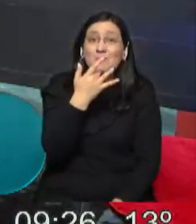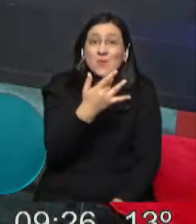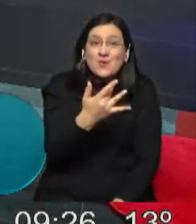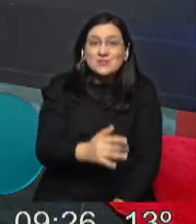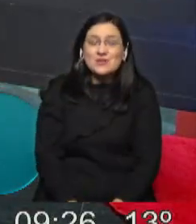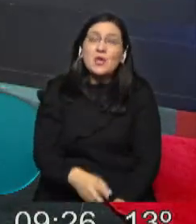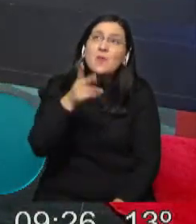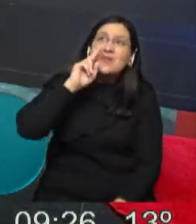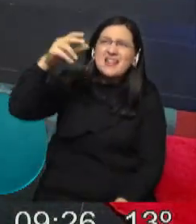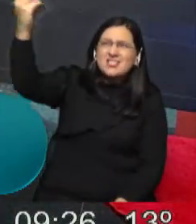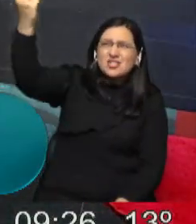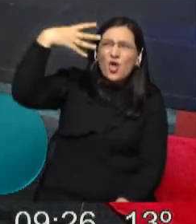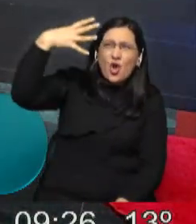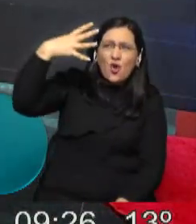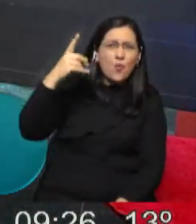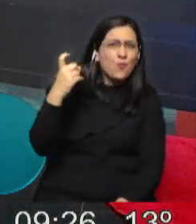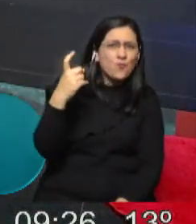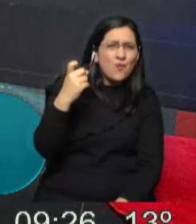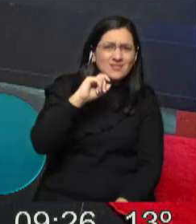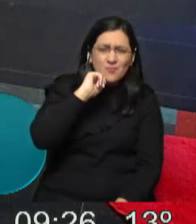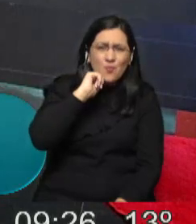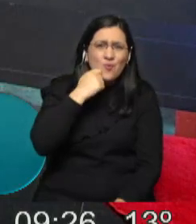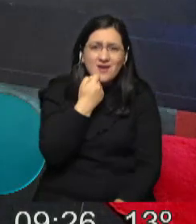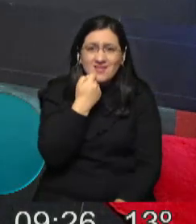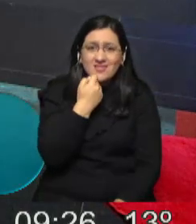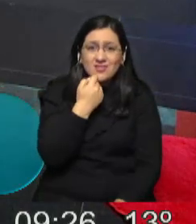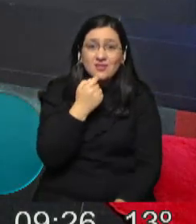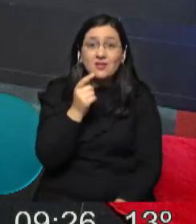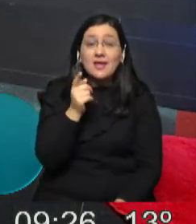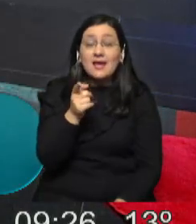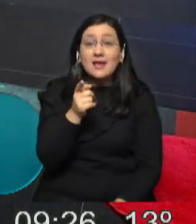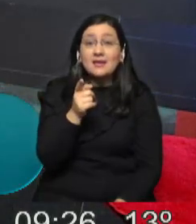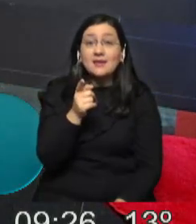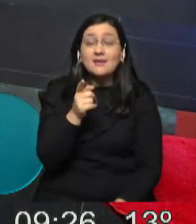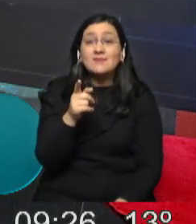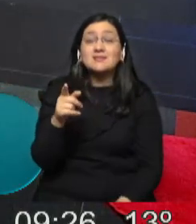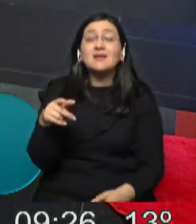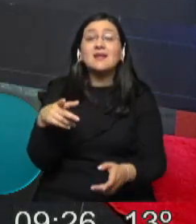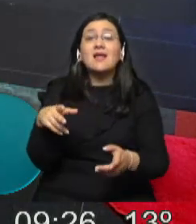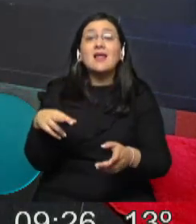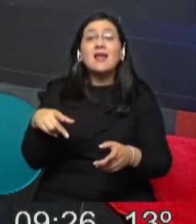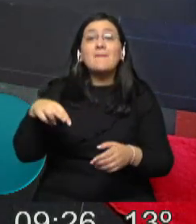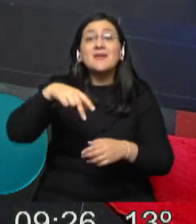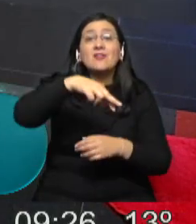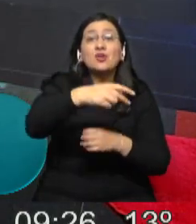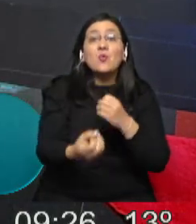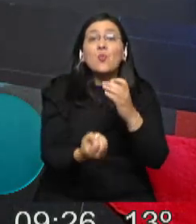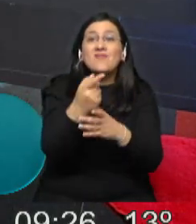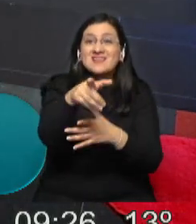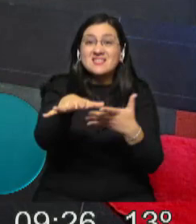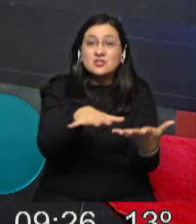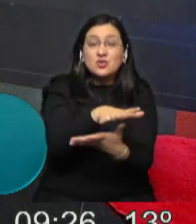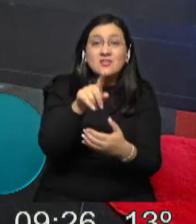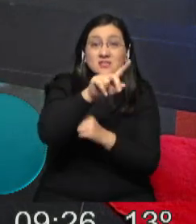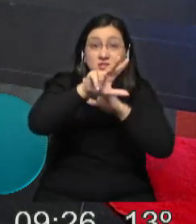Fito. Mirá el sol que hay. Es increíble. Hermoso. Corre un aire. Ahí es donde va a estar la peatonal nueva, ¿viste? En esa zona va a estar ahí el